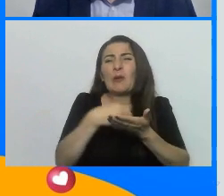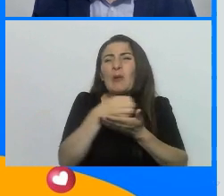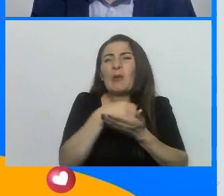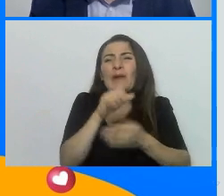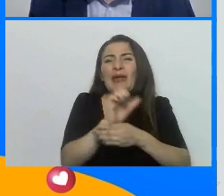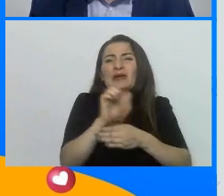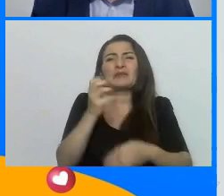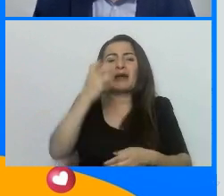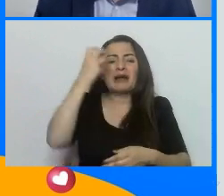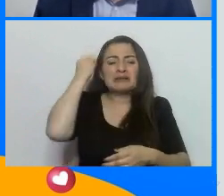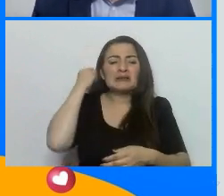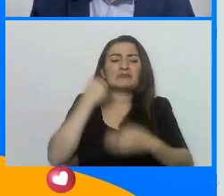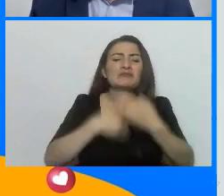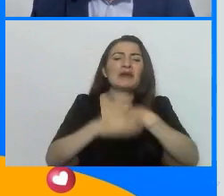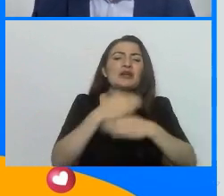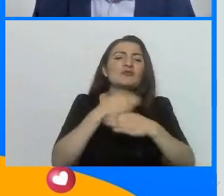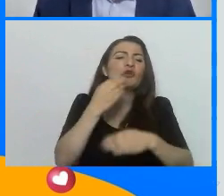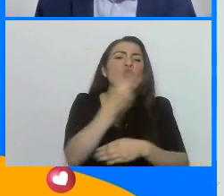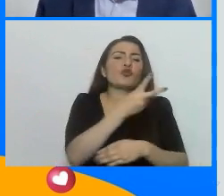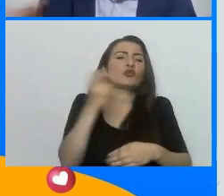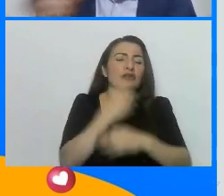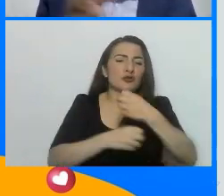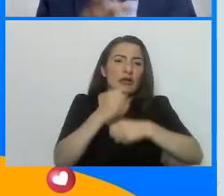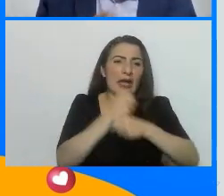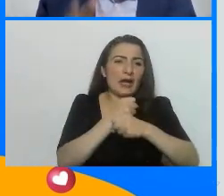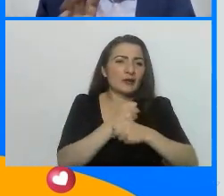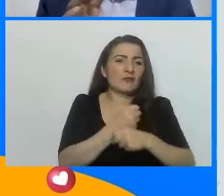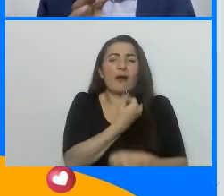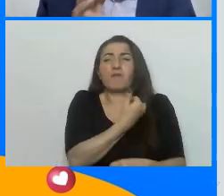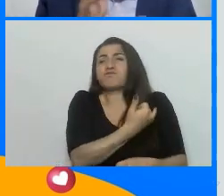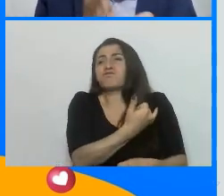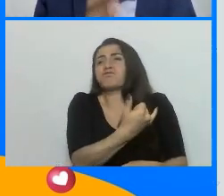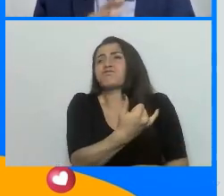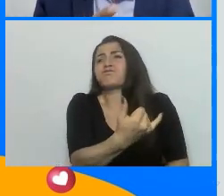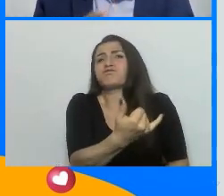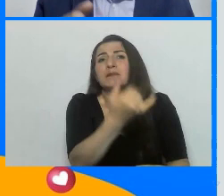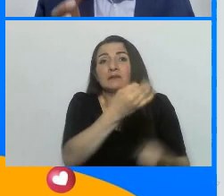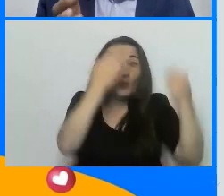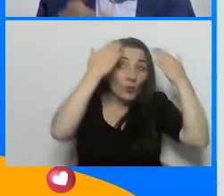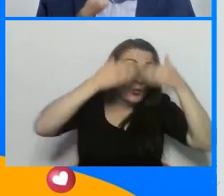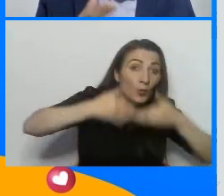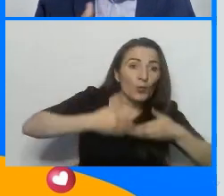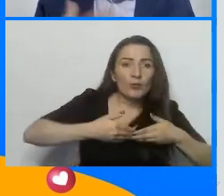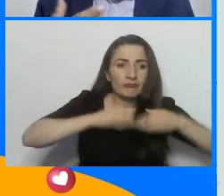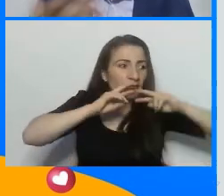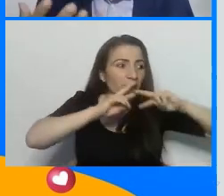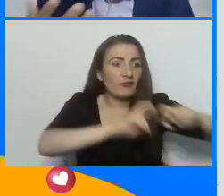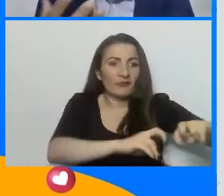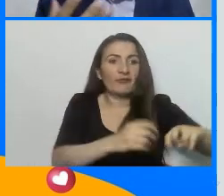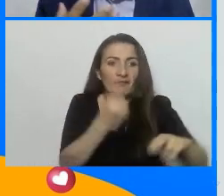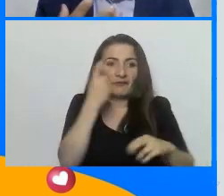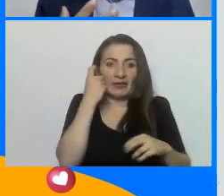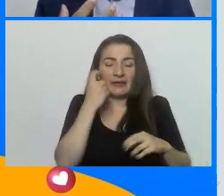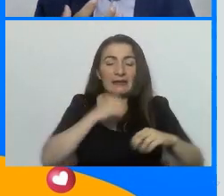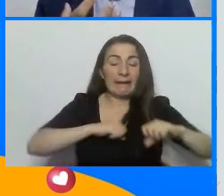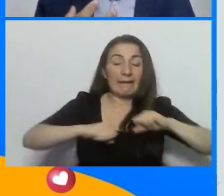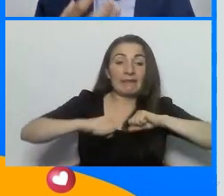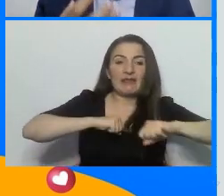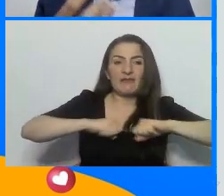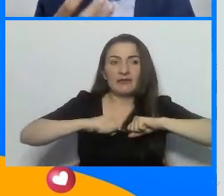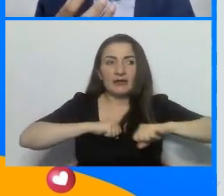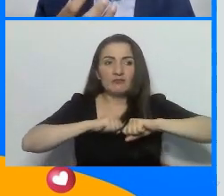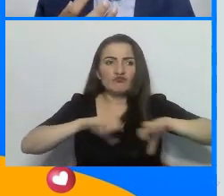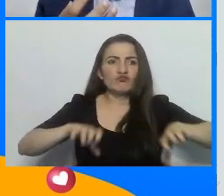hace 200 años, no, no, la ecología siempre ha estado ahí, sino que siempre ha estado como escondida, ¿no? Y siempre ha sido una actividad